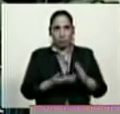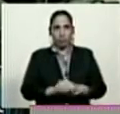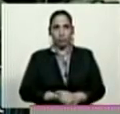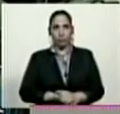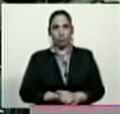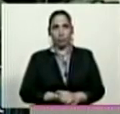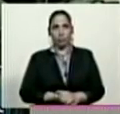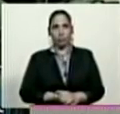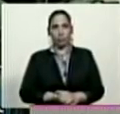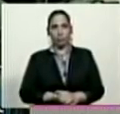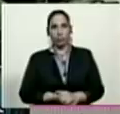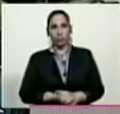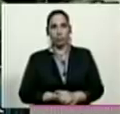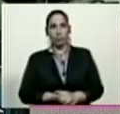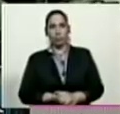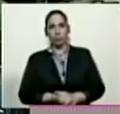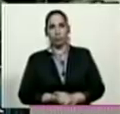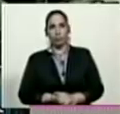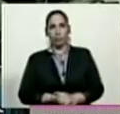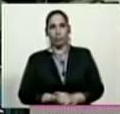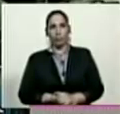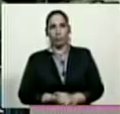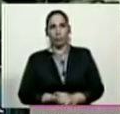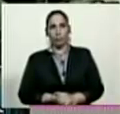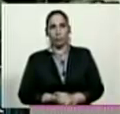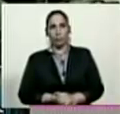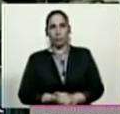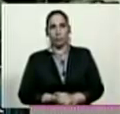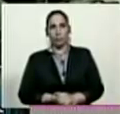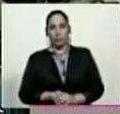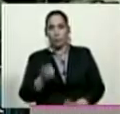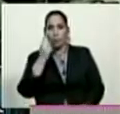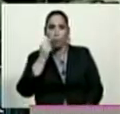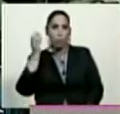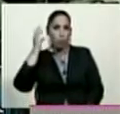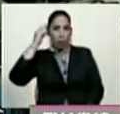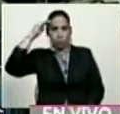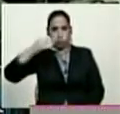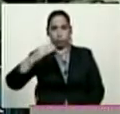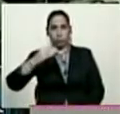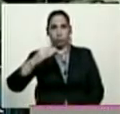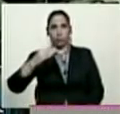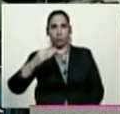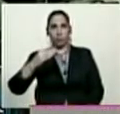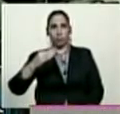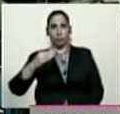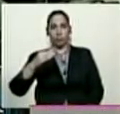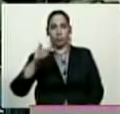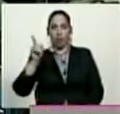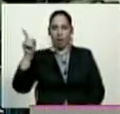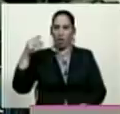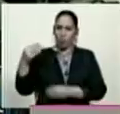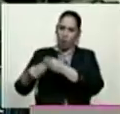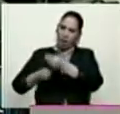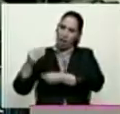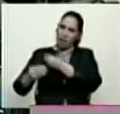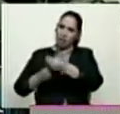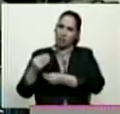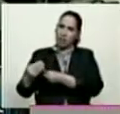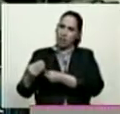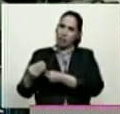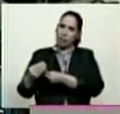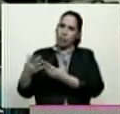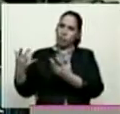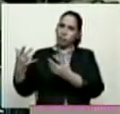señores oficiales, señoras oficiales. Ellos están aplicando el manual de la